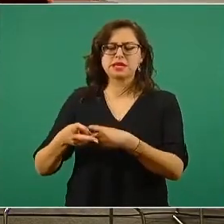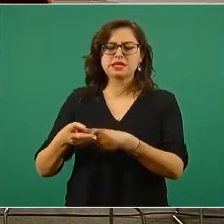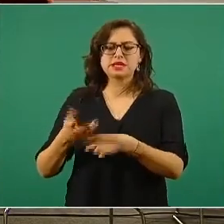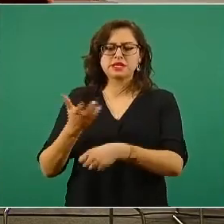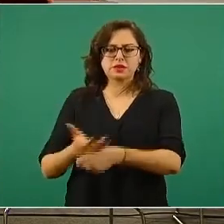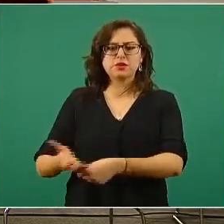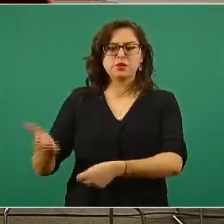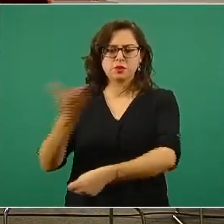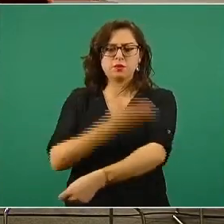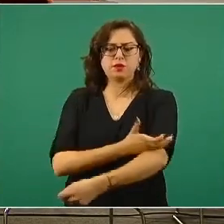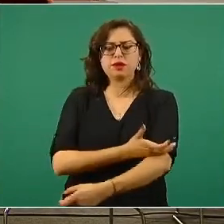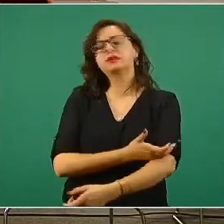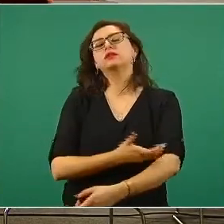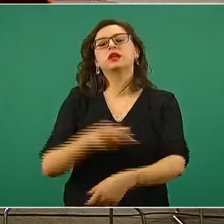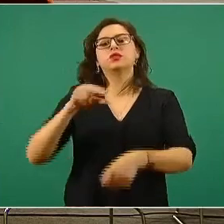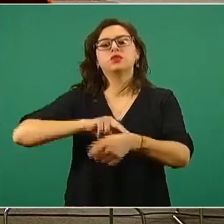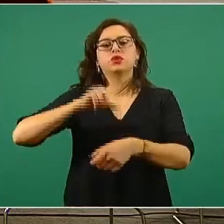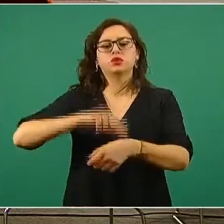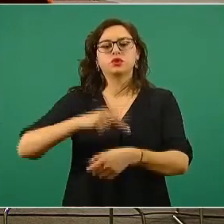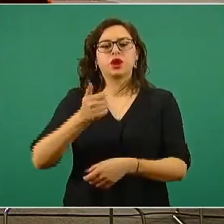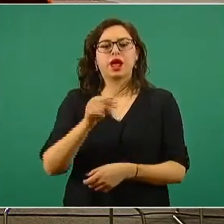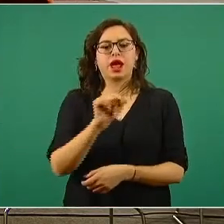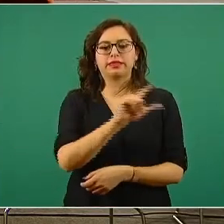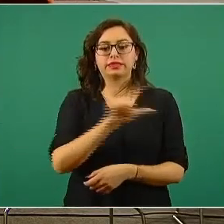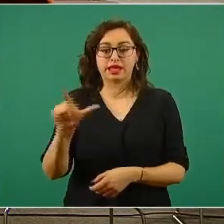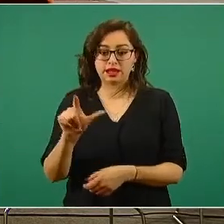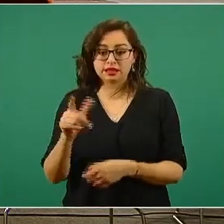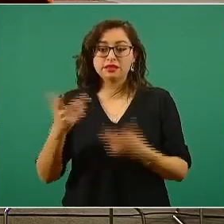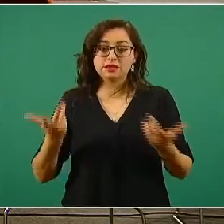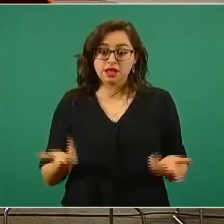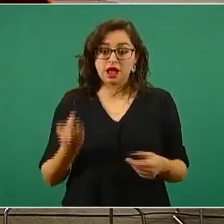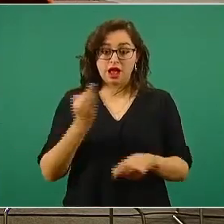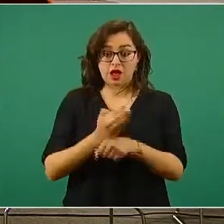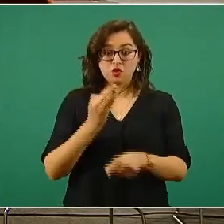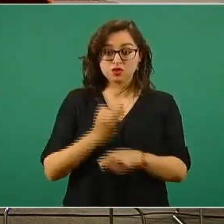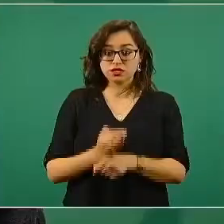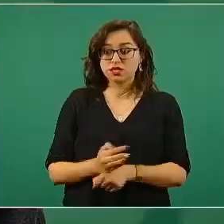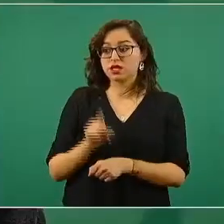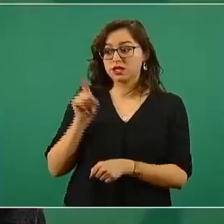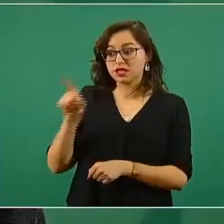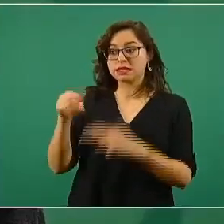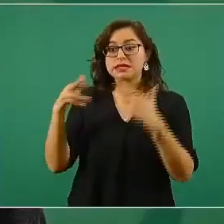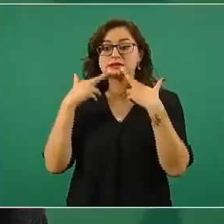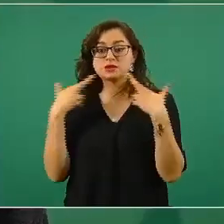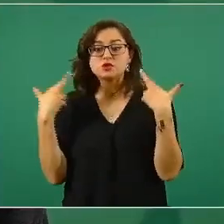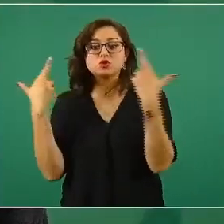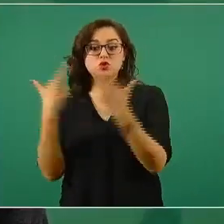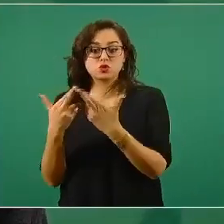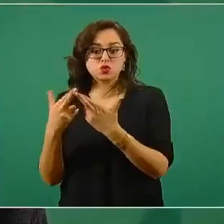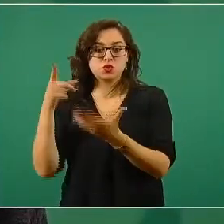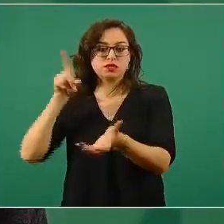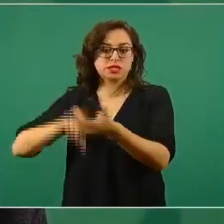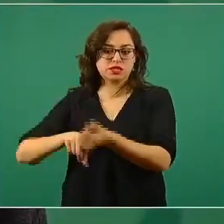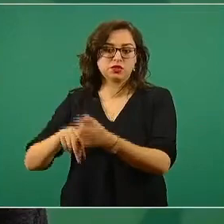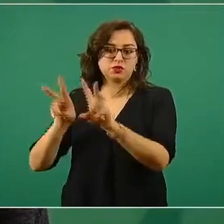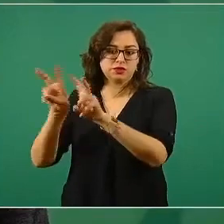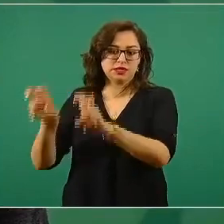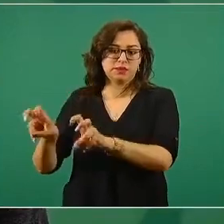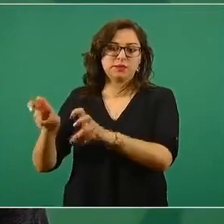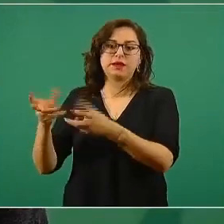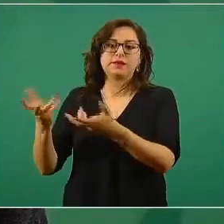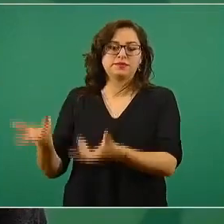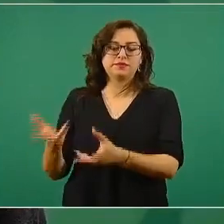anexando a la conferencia el doctor Hugo López-Gatell. Está terminando de atender en estos momentos la reunión intersectorial que se lleva a